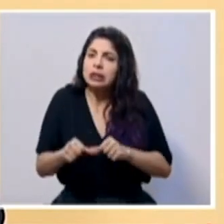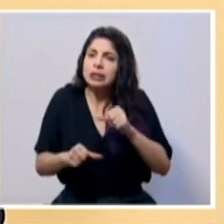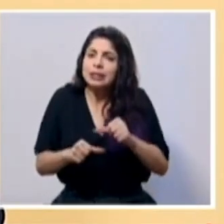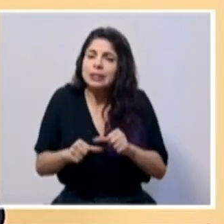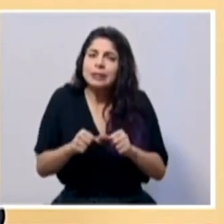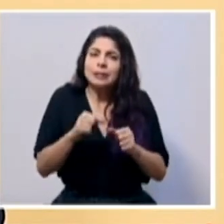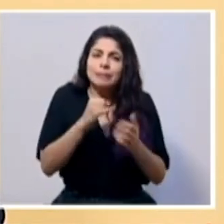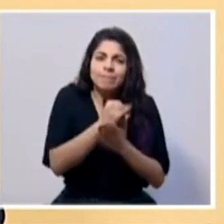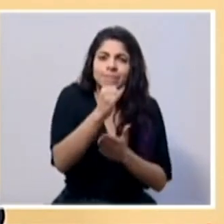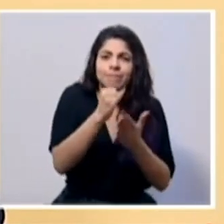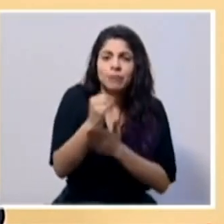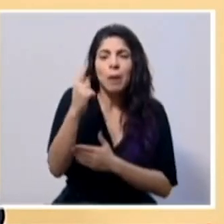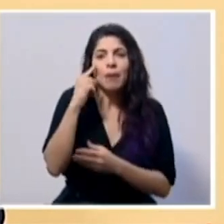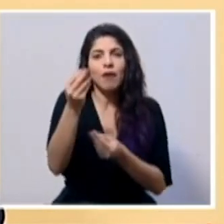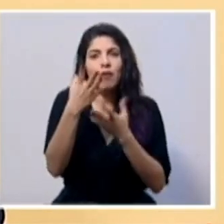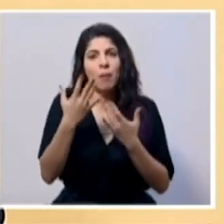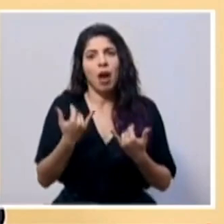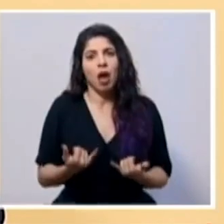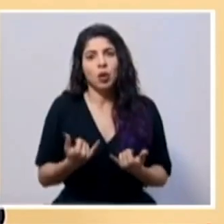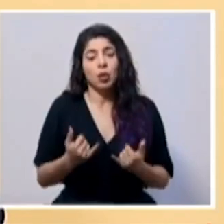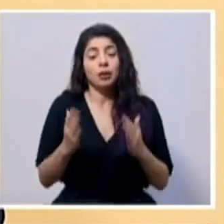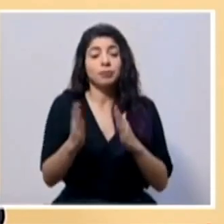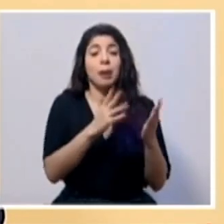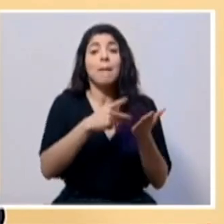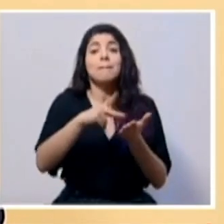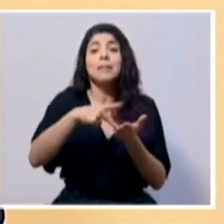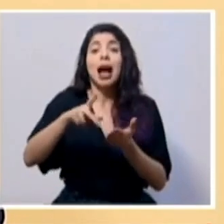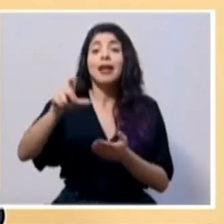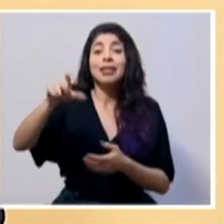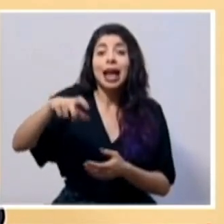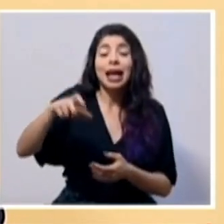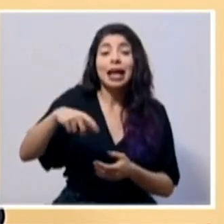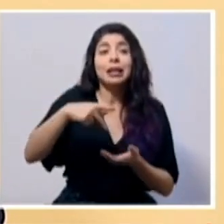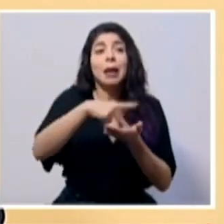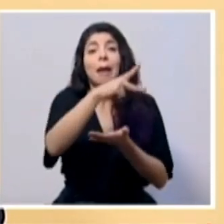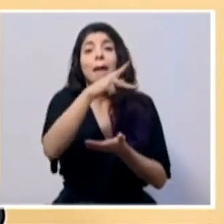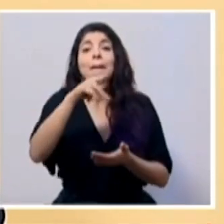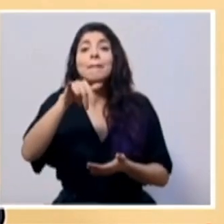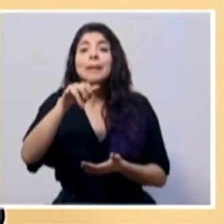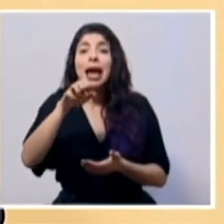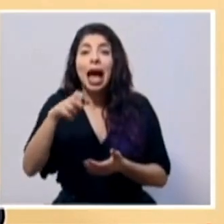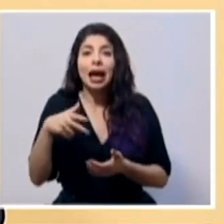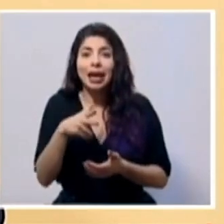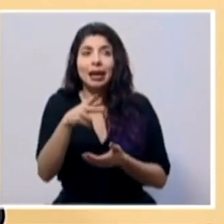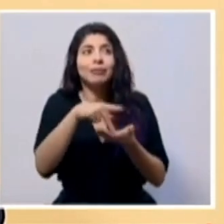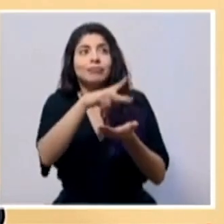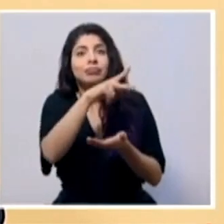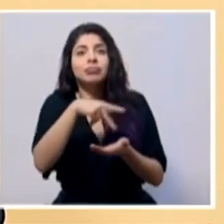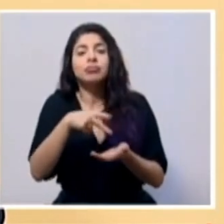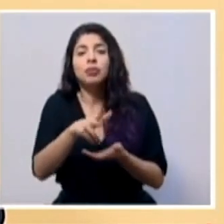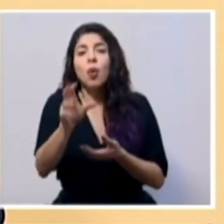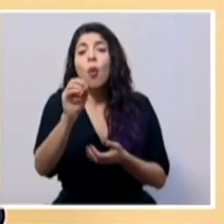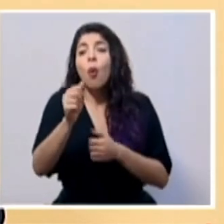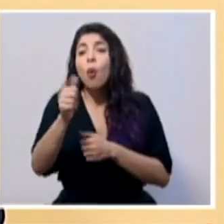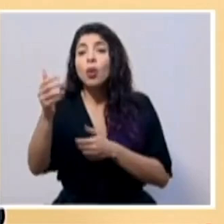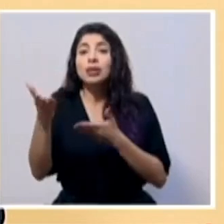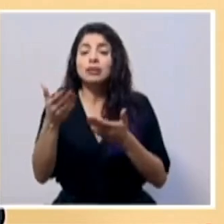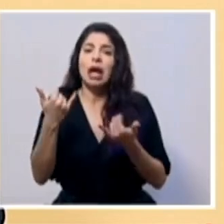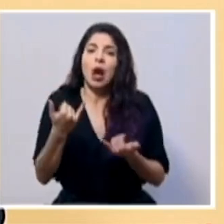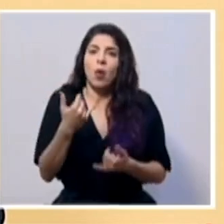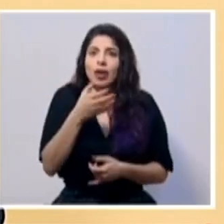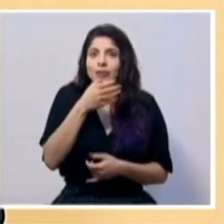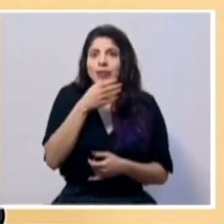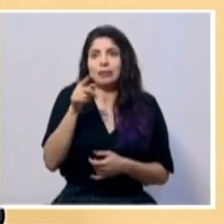posible. Y con respecto al pago con tarjetas, en peajes y otras modalidades, en realidad es una recomendación que hacemos. Pues obviamente en este momento el hecho de